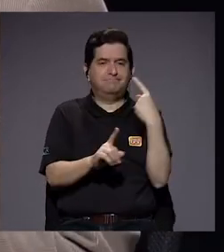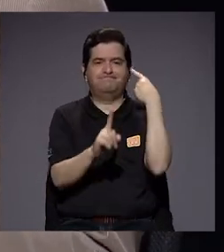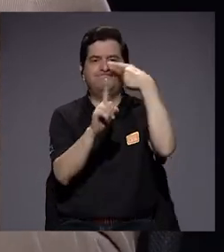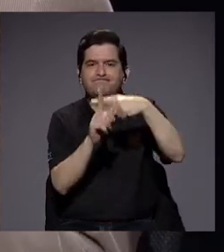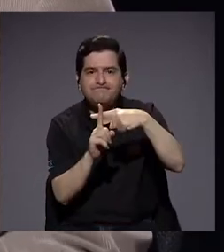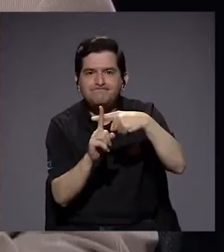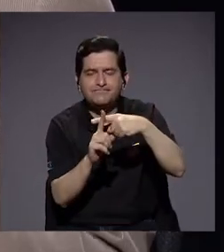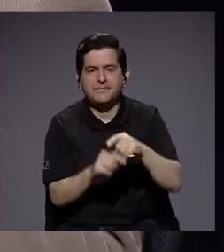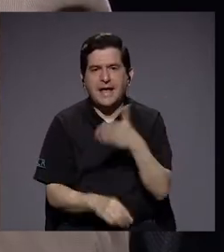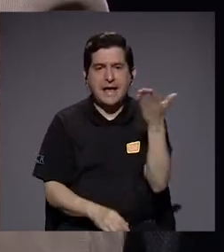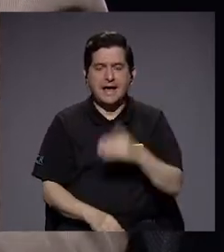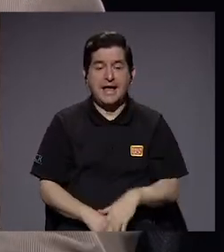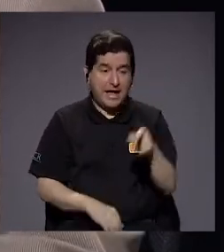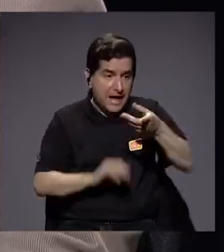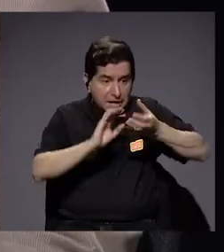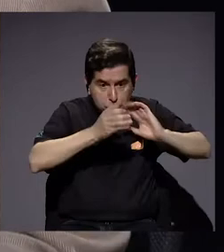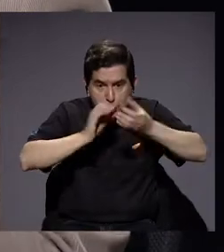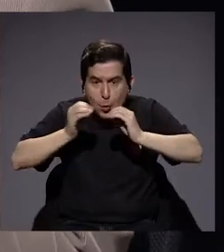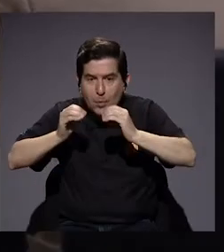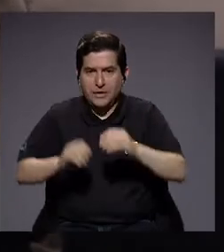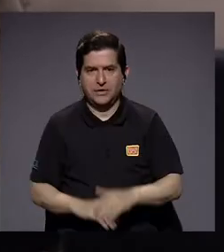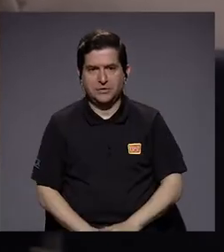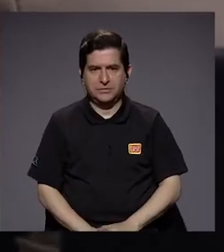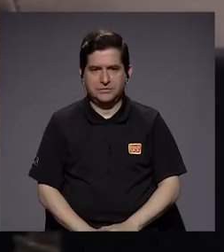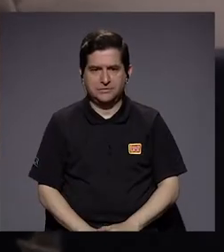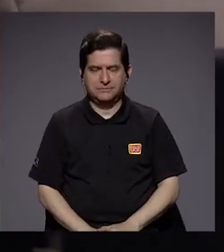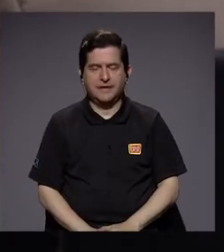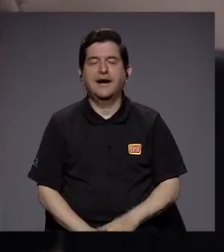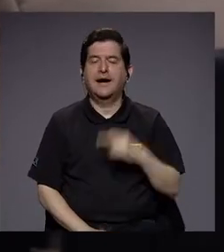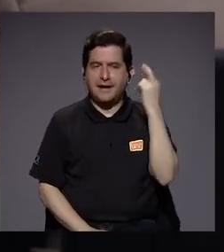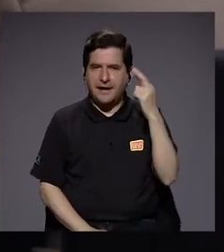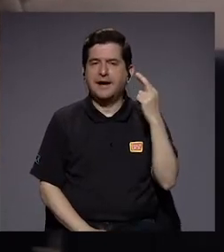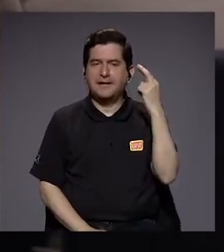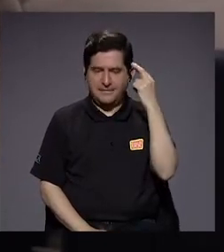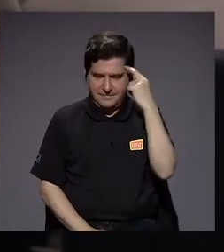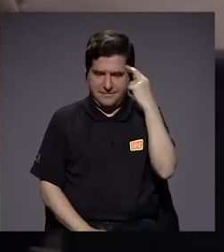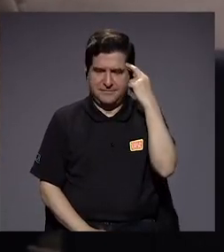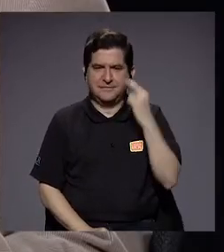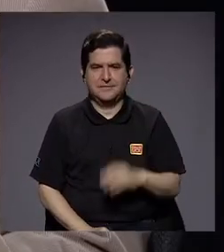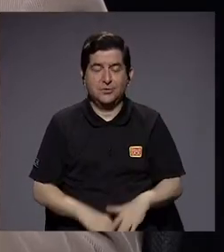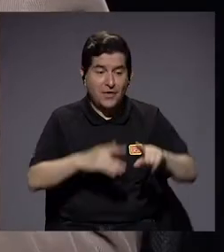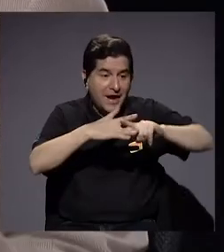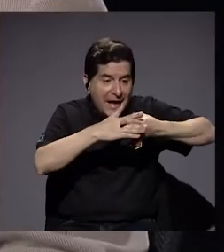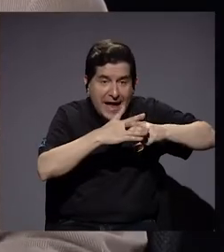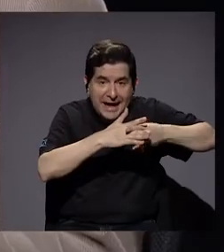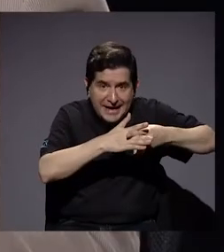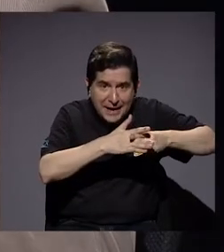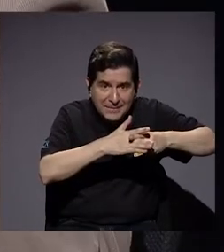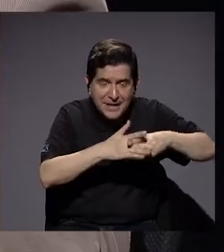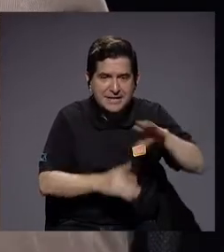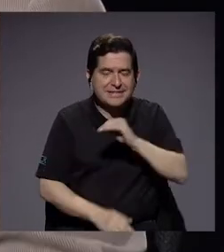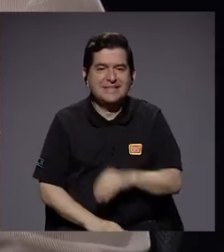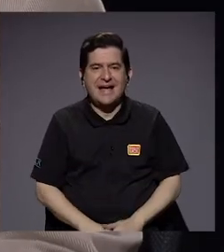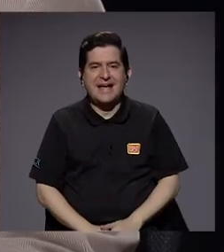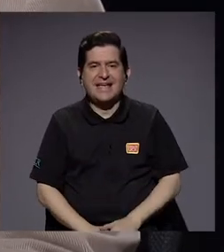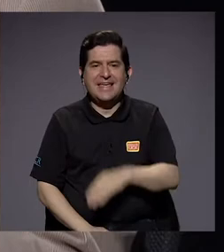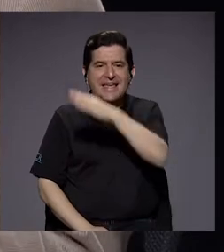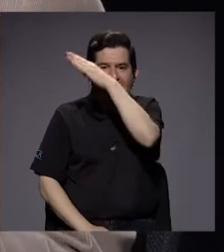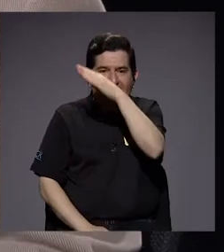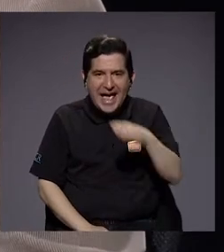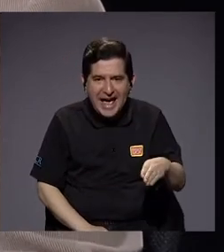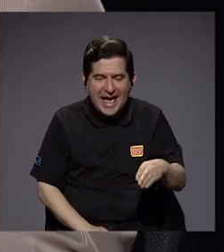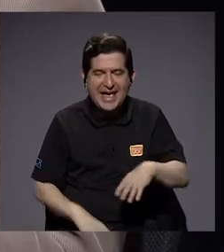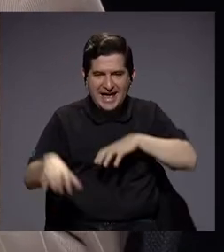de manera positiva en los índices. Entonces, por eso definitivamente La herramienta y el eje en